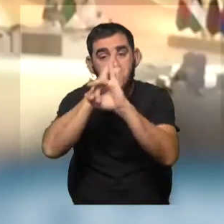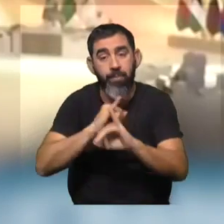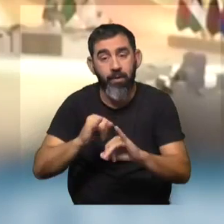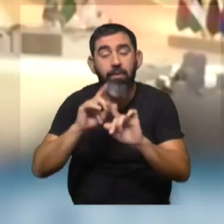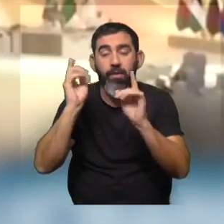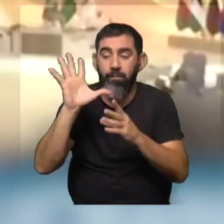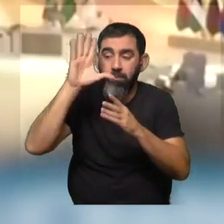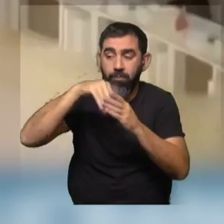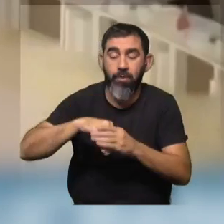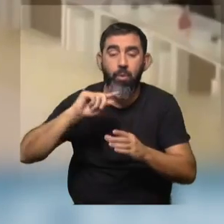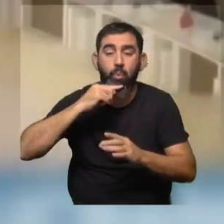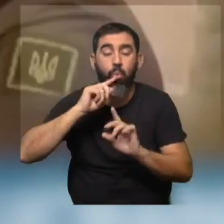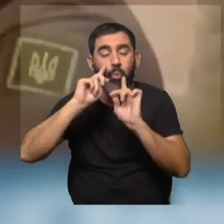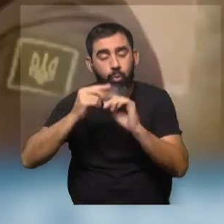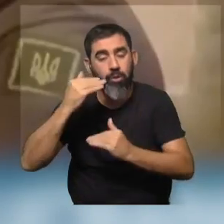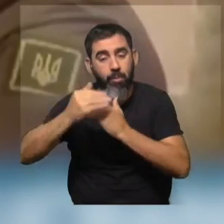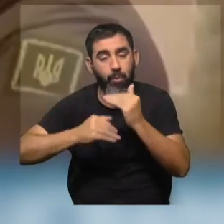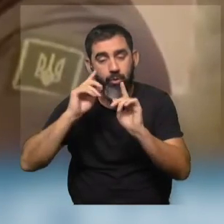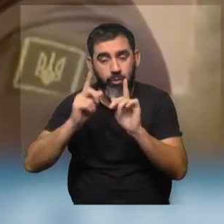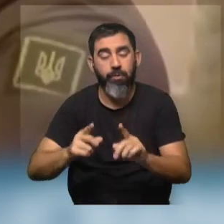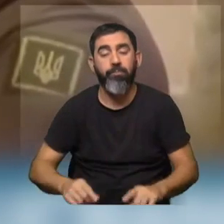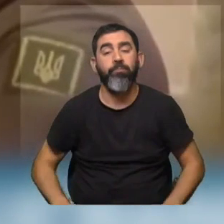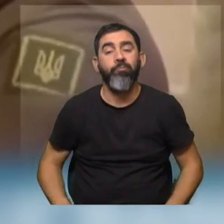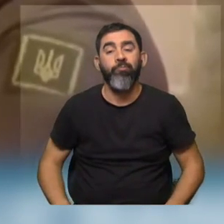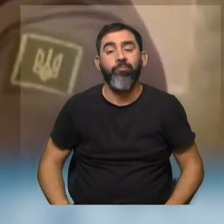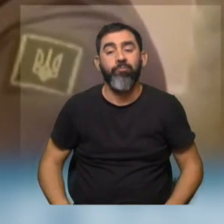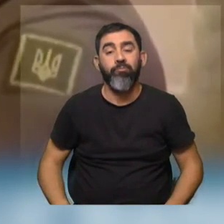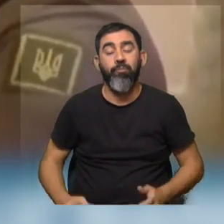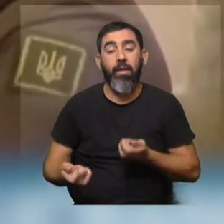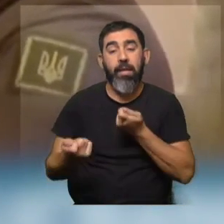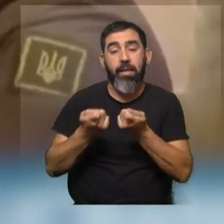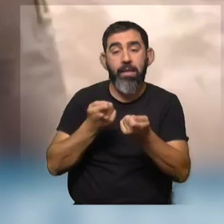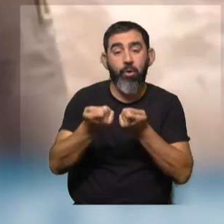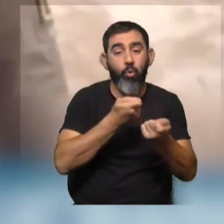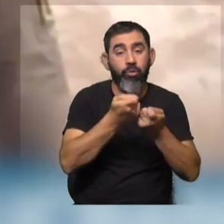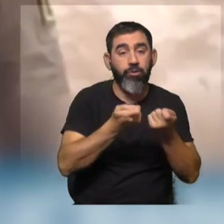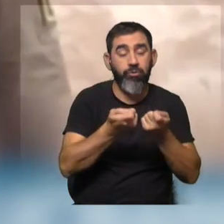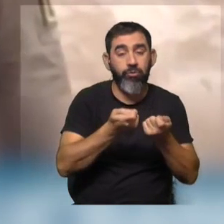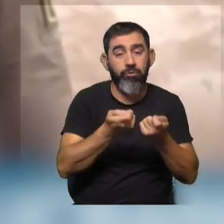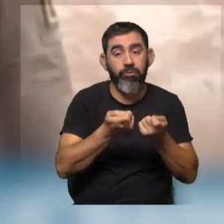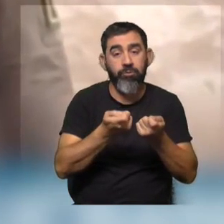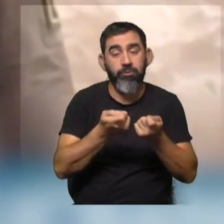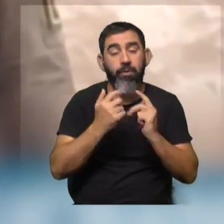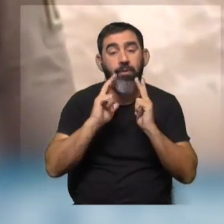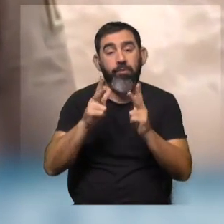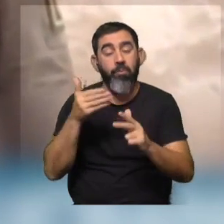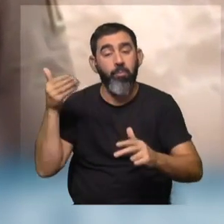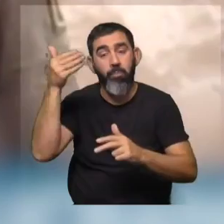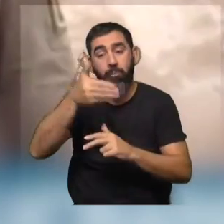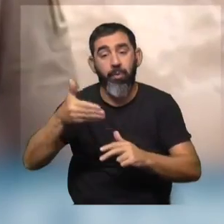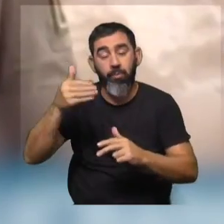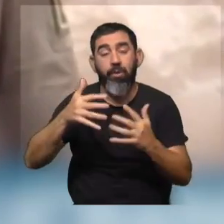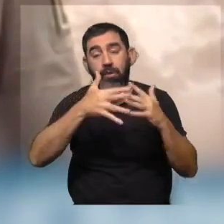que involucrar a Moscú a este proceso de alguna forma La Ronda de negociaciones en seda en la que destaca la participación